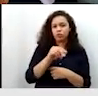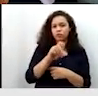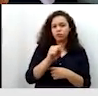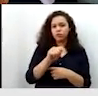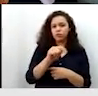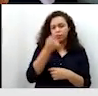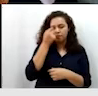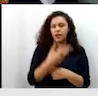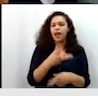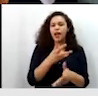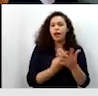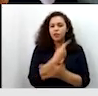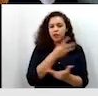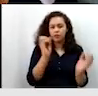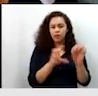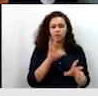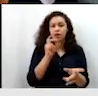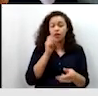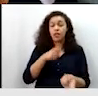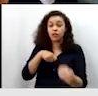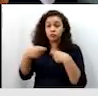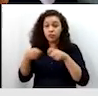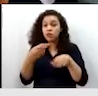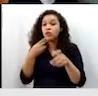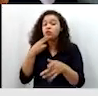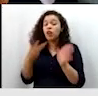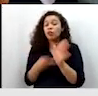plásticos, tratar de reutilizarlos.